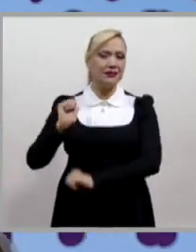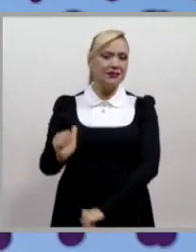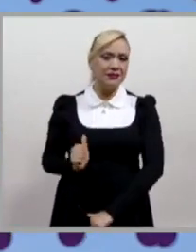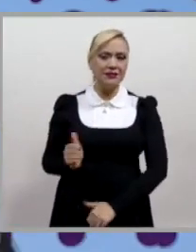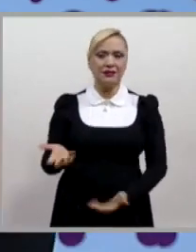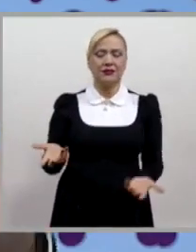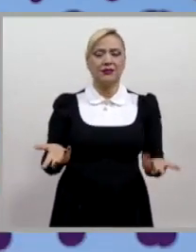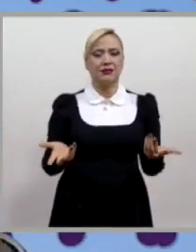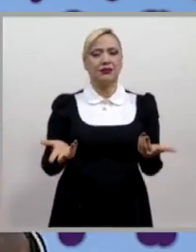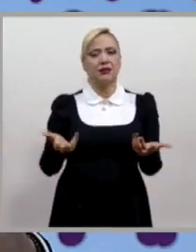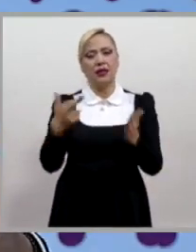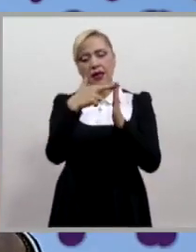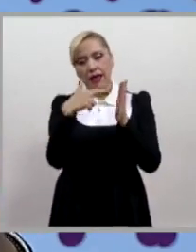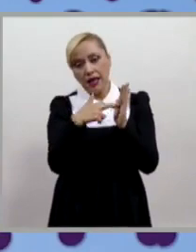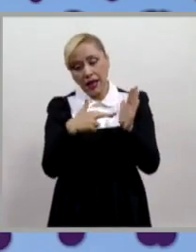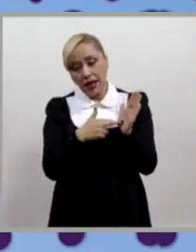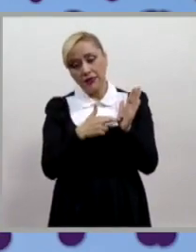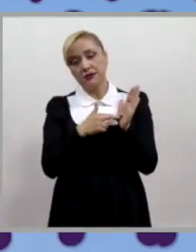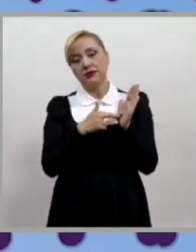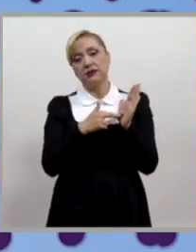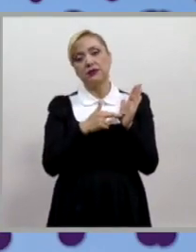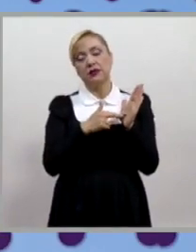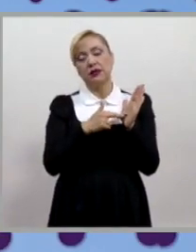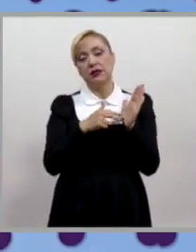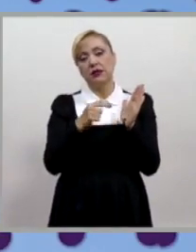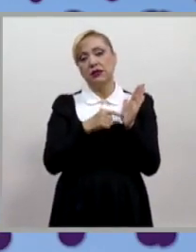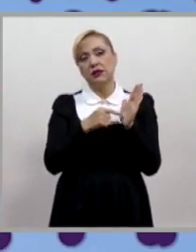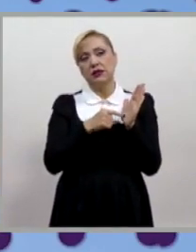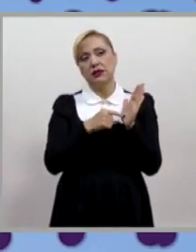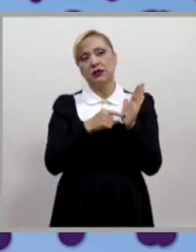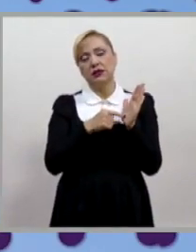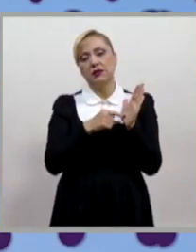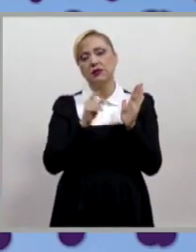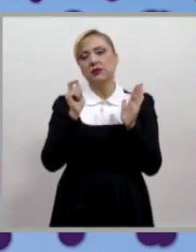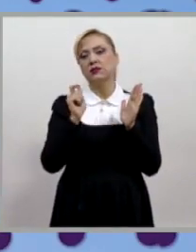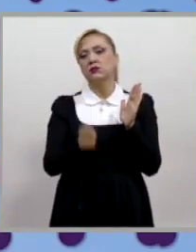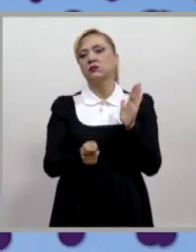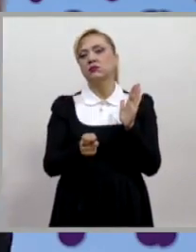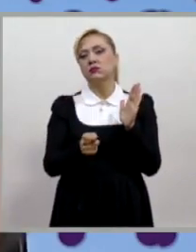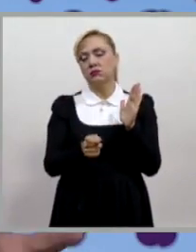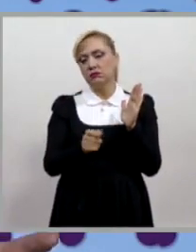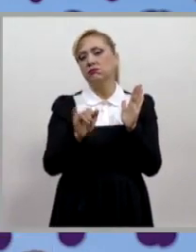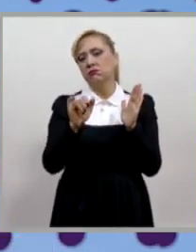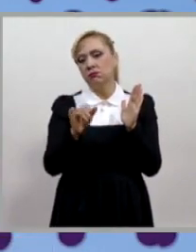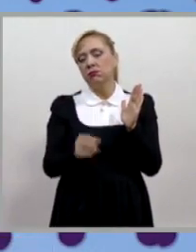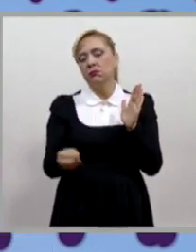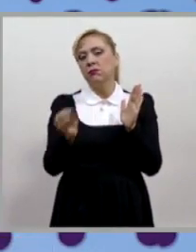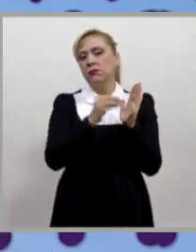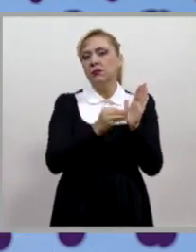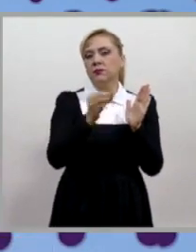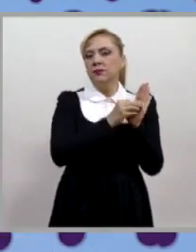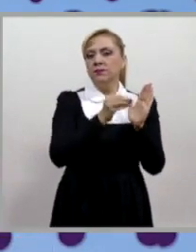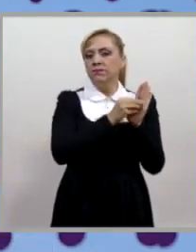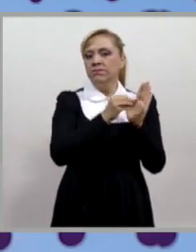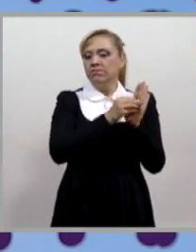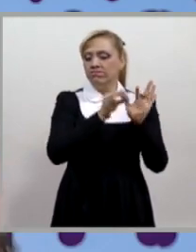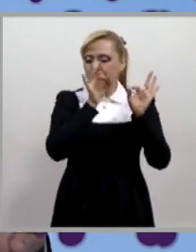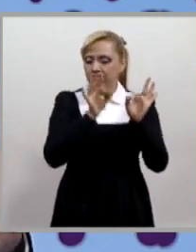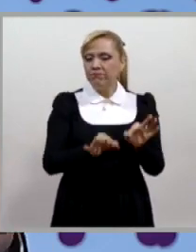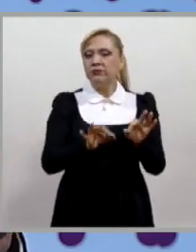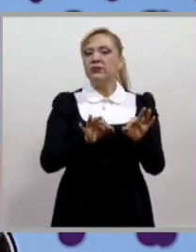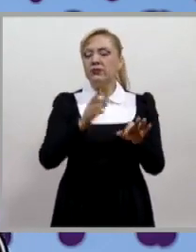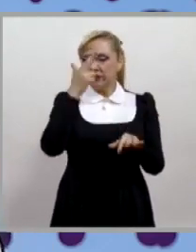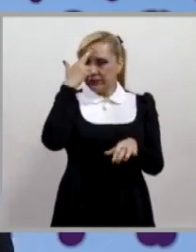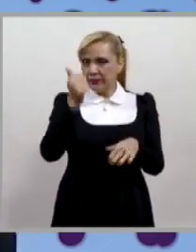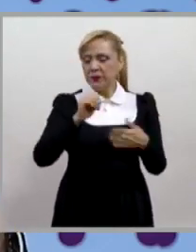cuotas, de reglas, que son precisamente reglas, que el propósito de las reglas es concretar o darle contenido a los principios, es